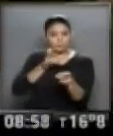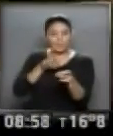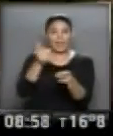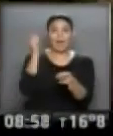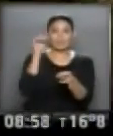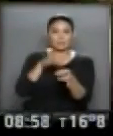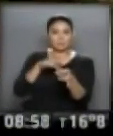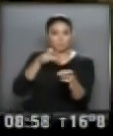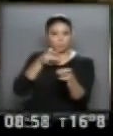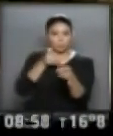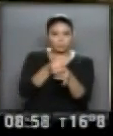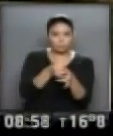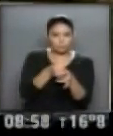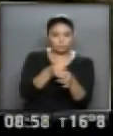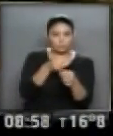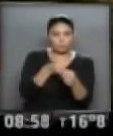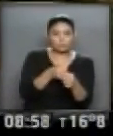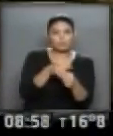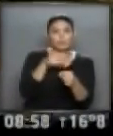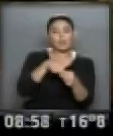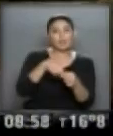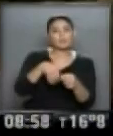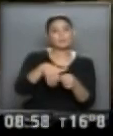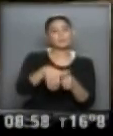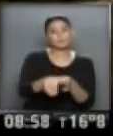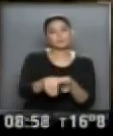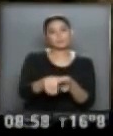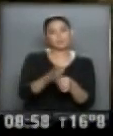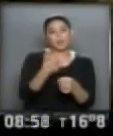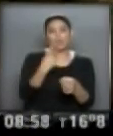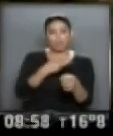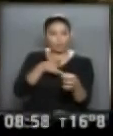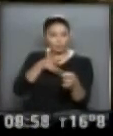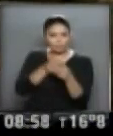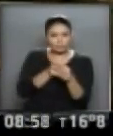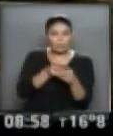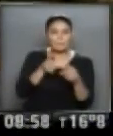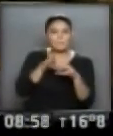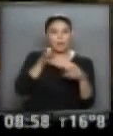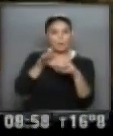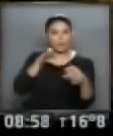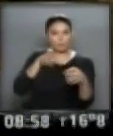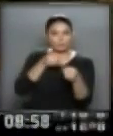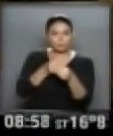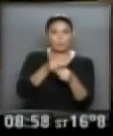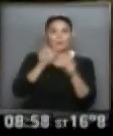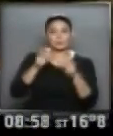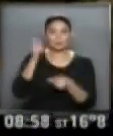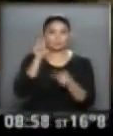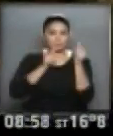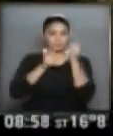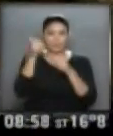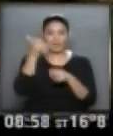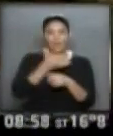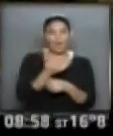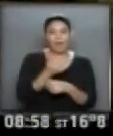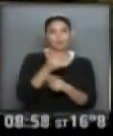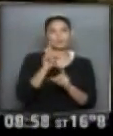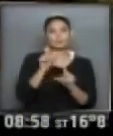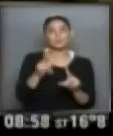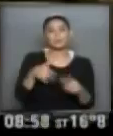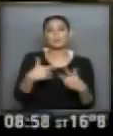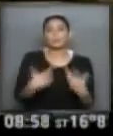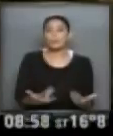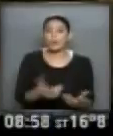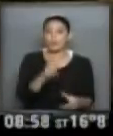parte trasera. Bueno, a partir de ahí, que eran prácticamente ensamblados varios vagones, hay personas heridas. Bueno, no se descarta también la